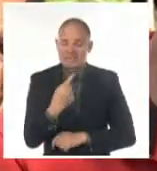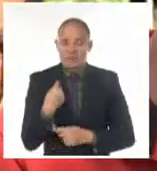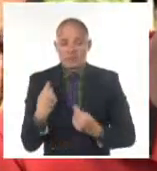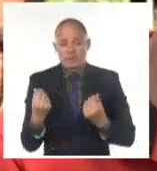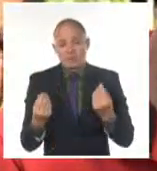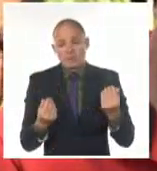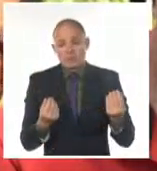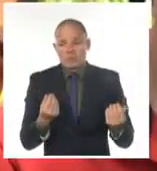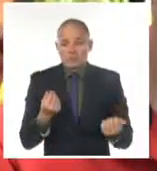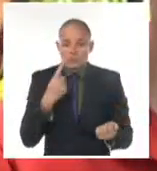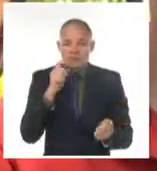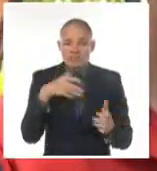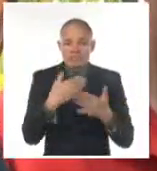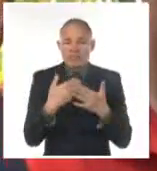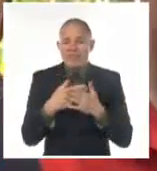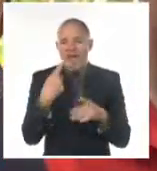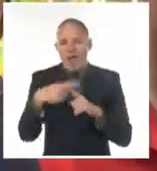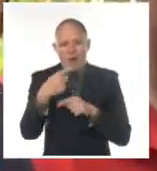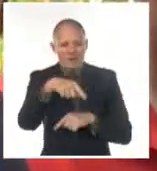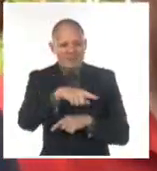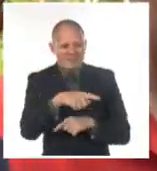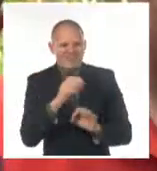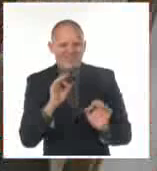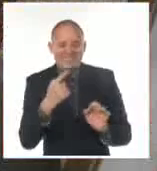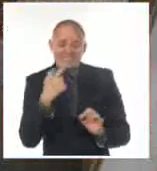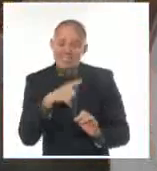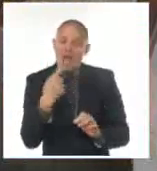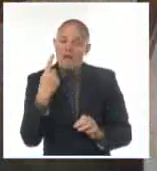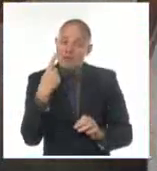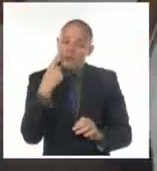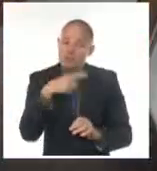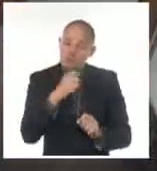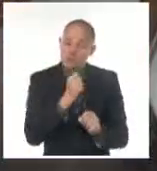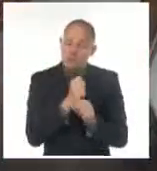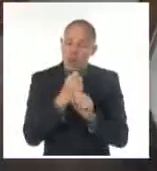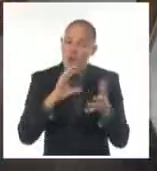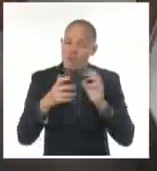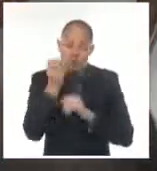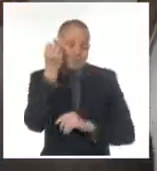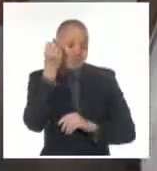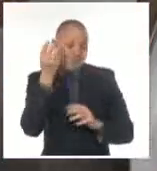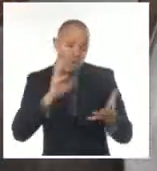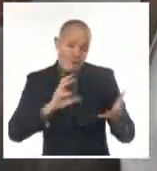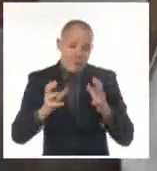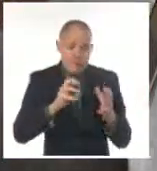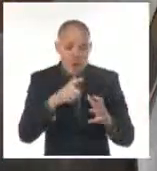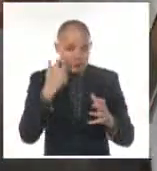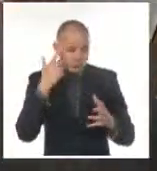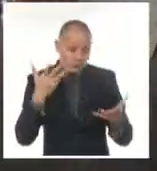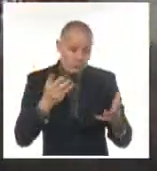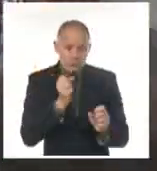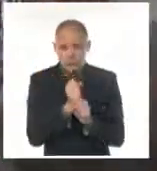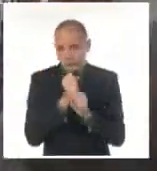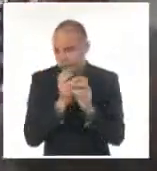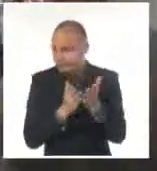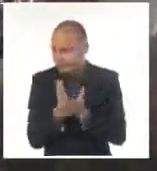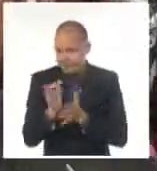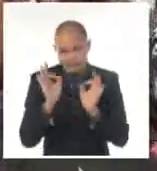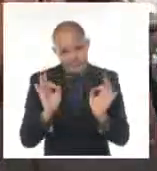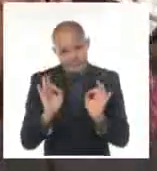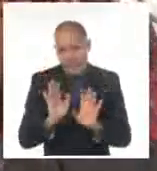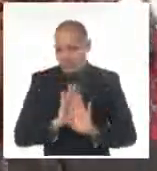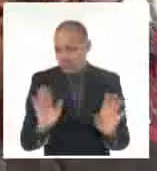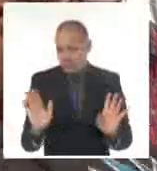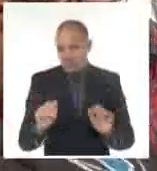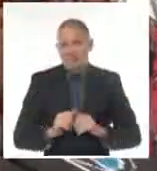situación de la empresa El Meso y los convocó a aprovechar todas las potencialidades que poseen para seguir adelante con lo que tienen